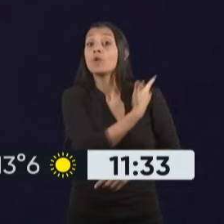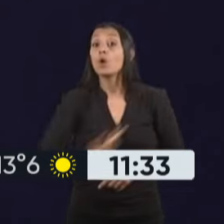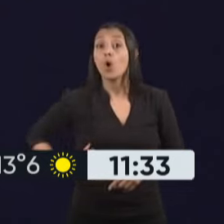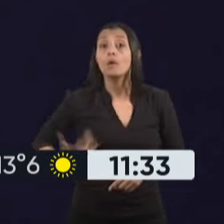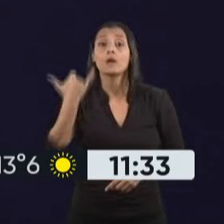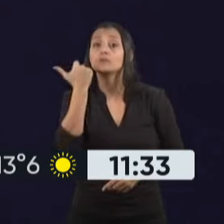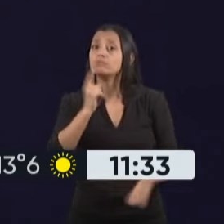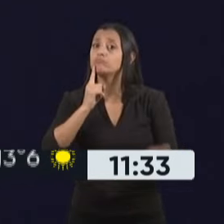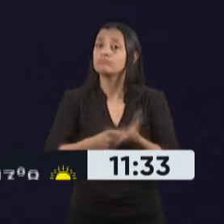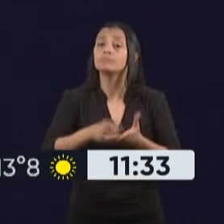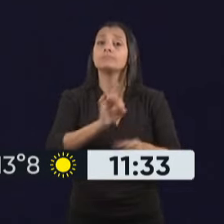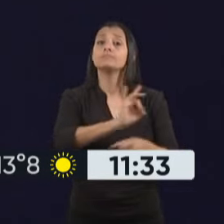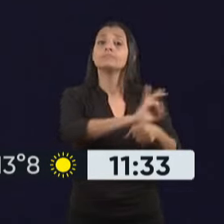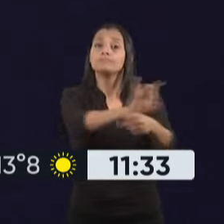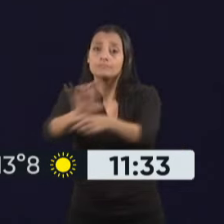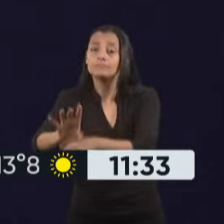resolvió despedir a